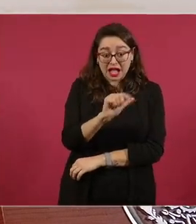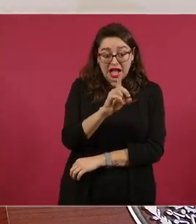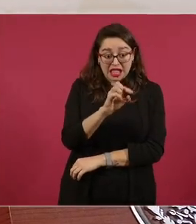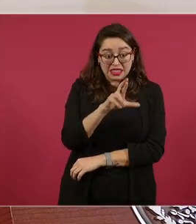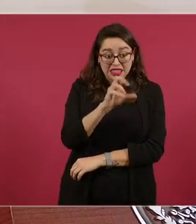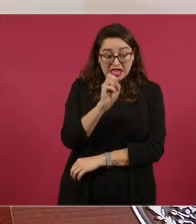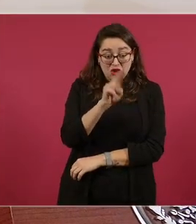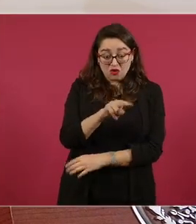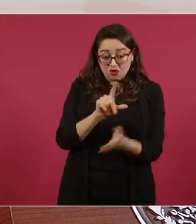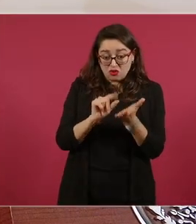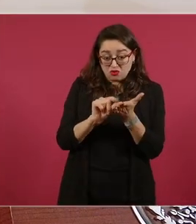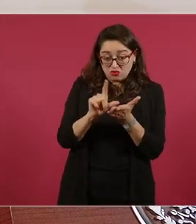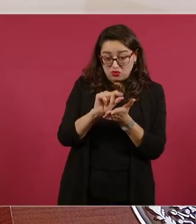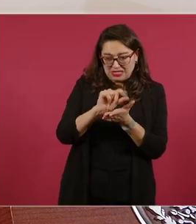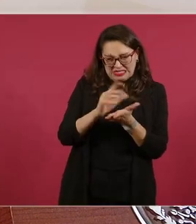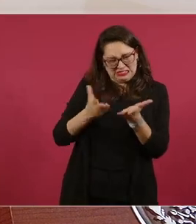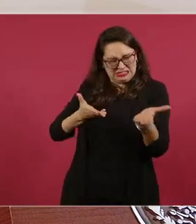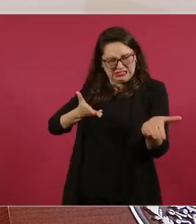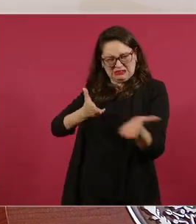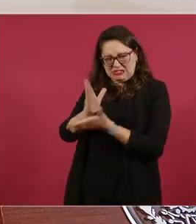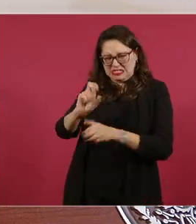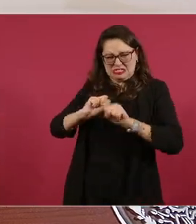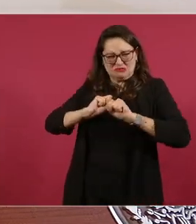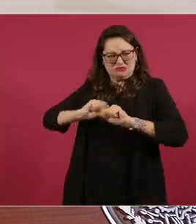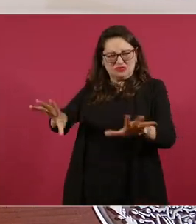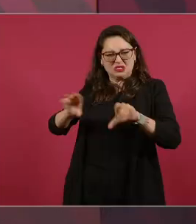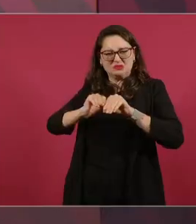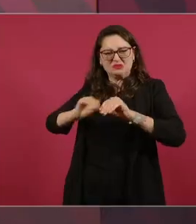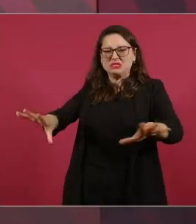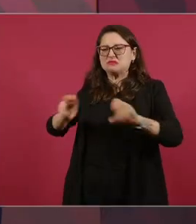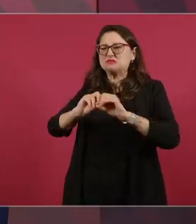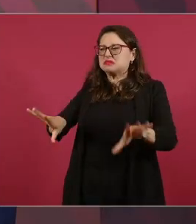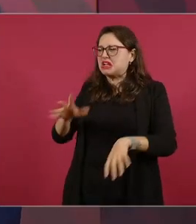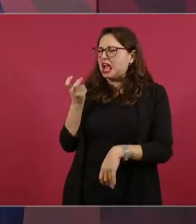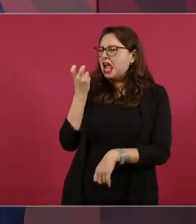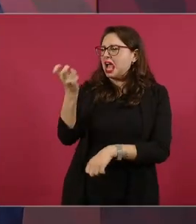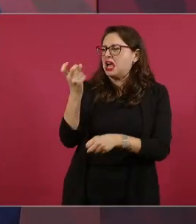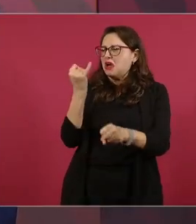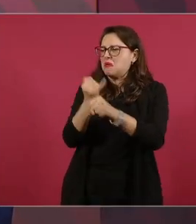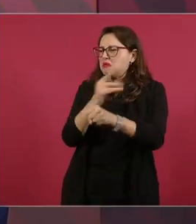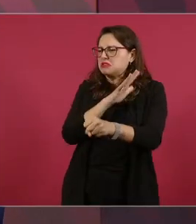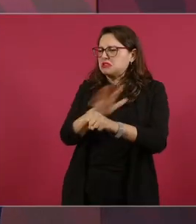estaba proponiendo de austeridad era imposible